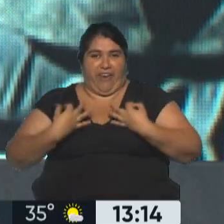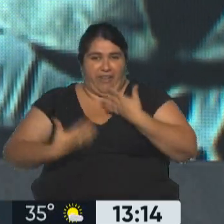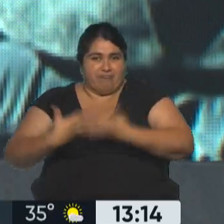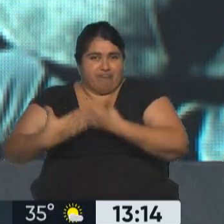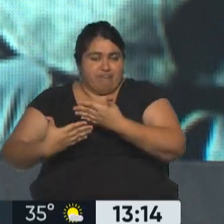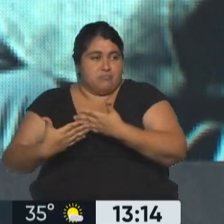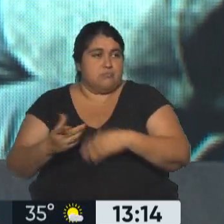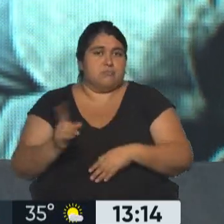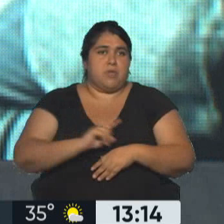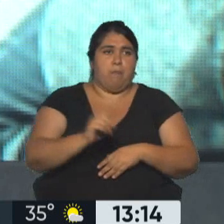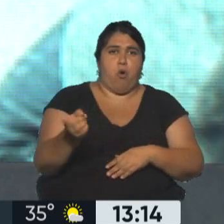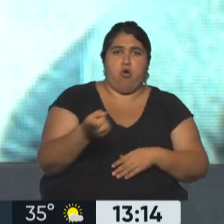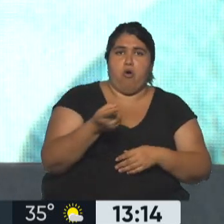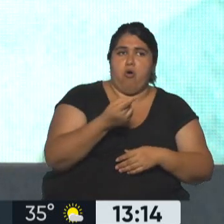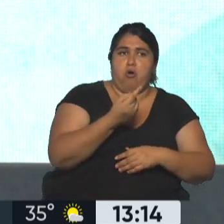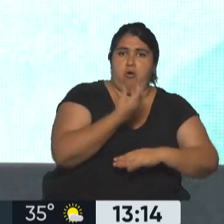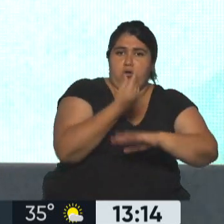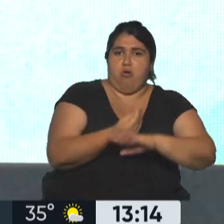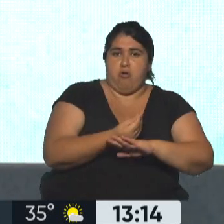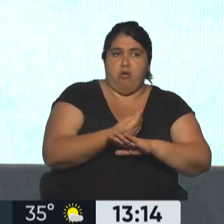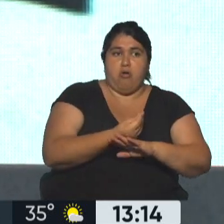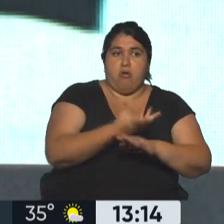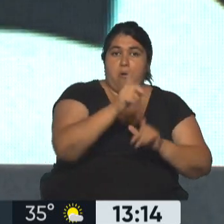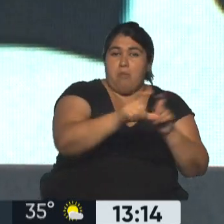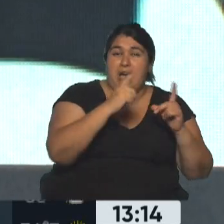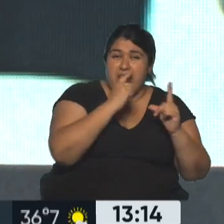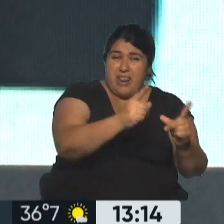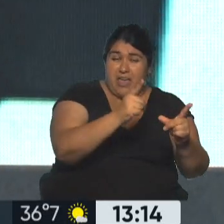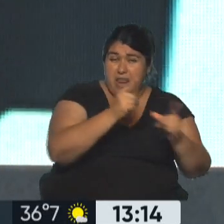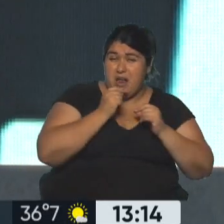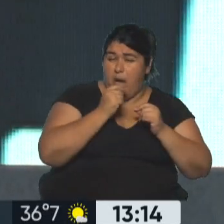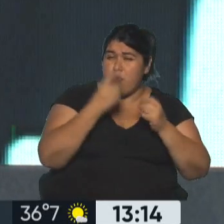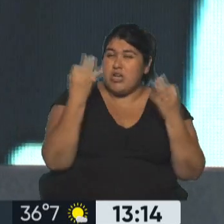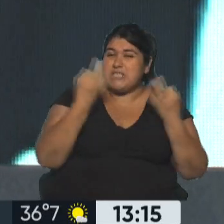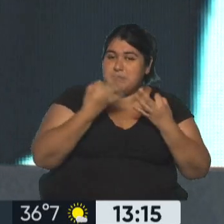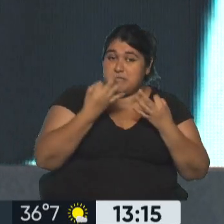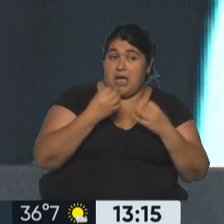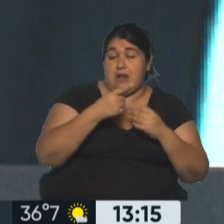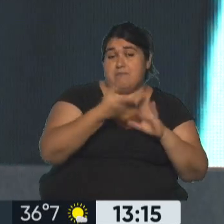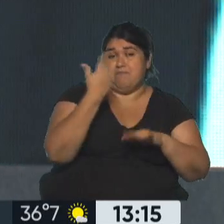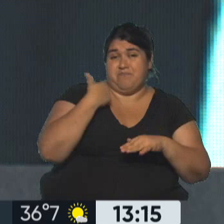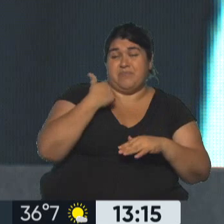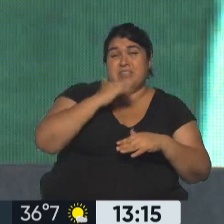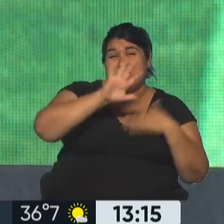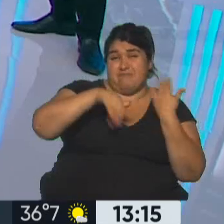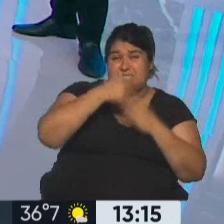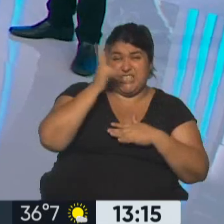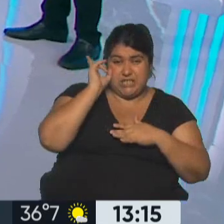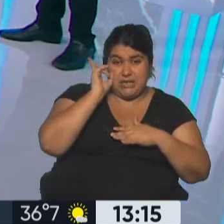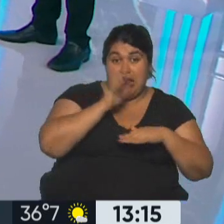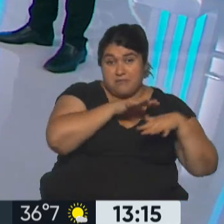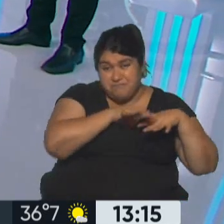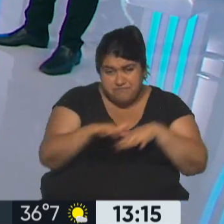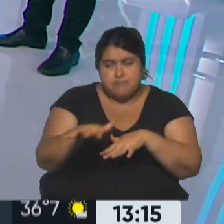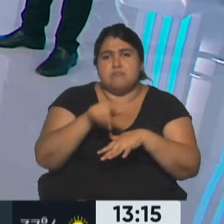a la presidencia como un referente del poder popular y de reclamos muy puntuales después de una rebelión en Chile que marcó,